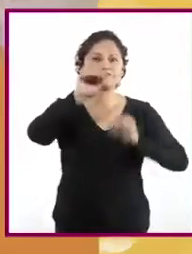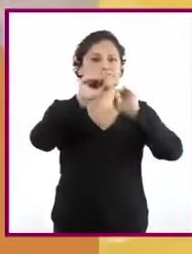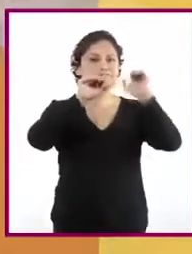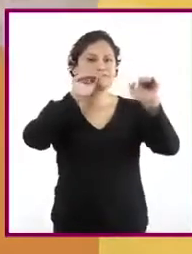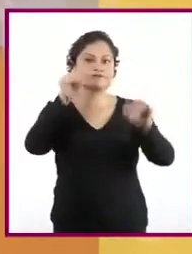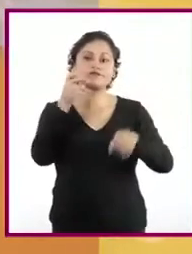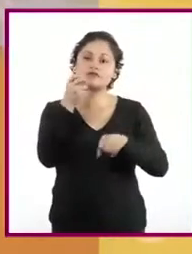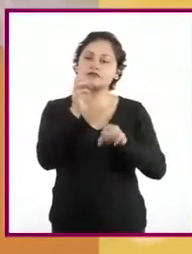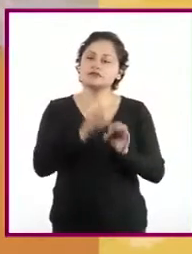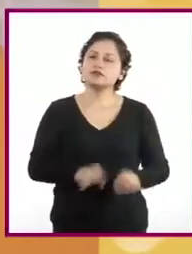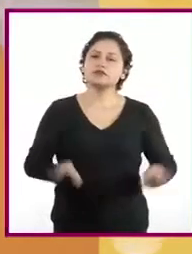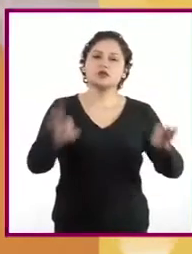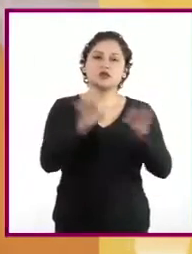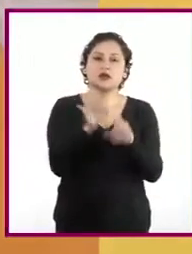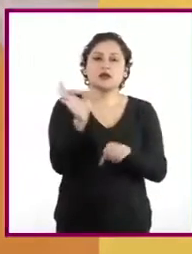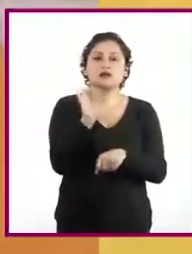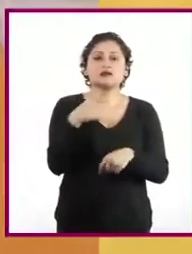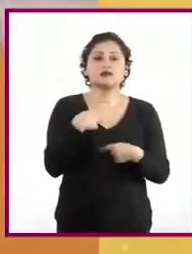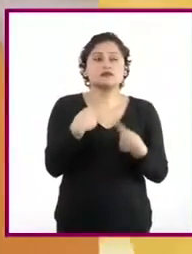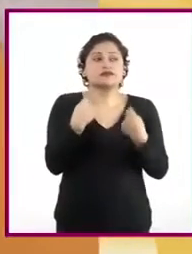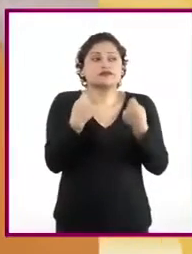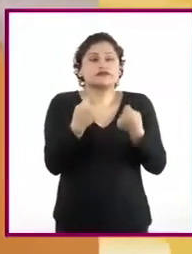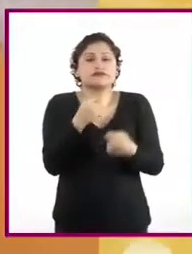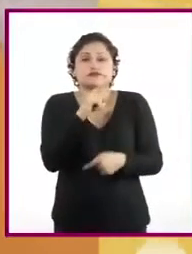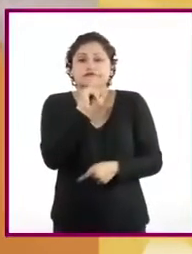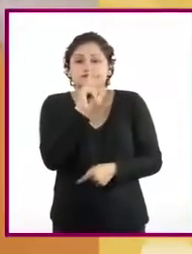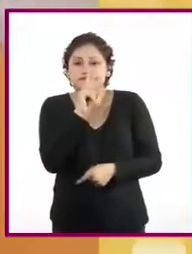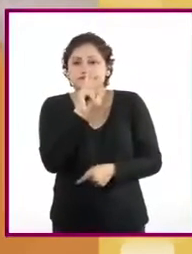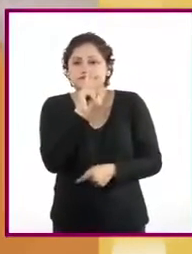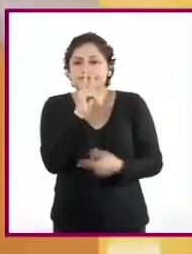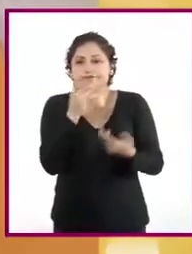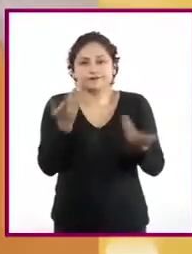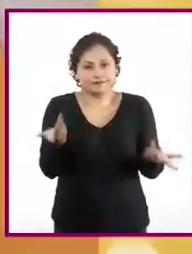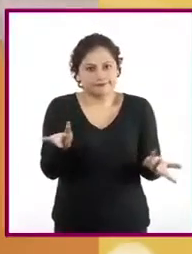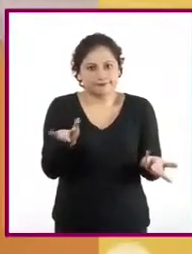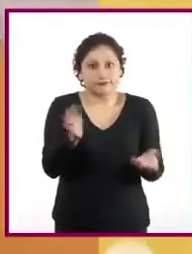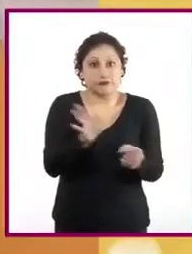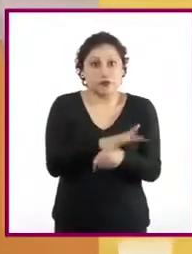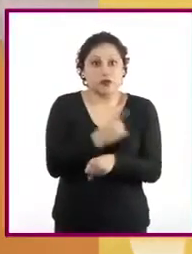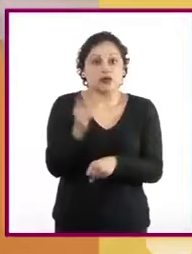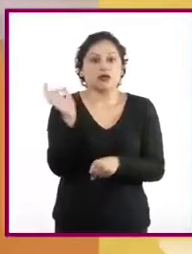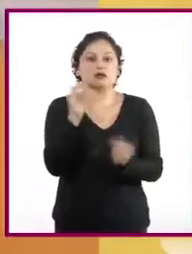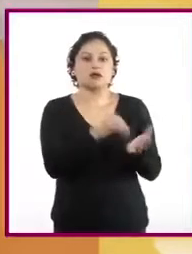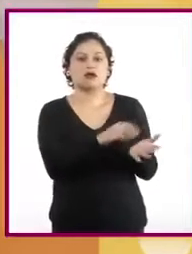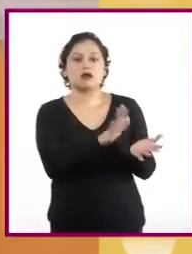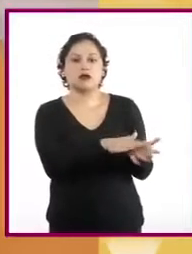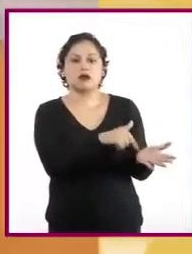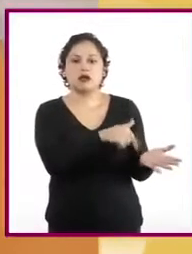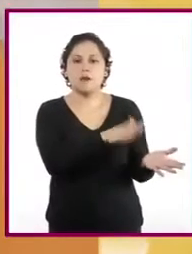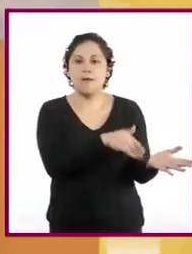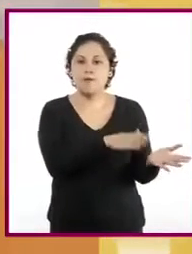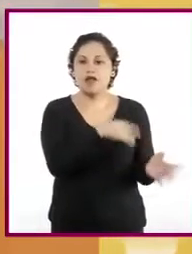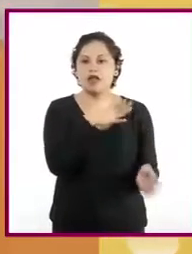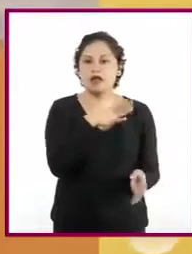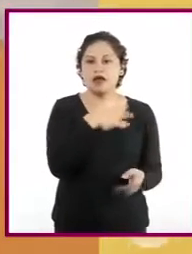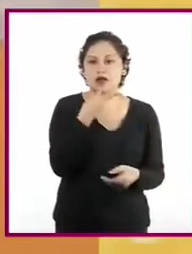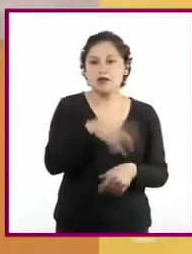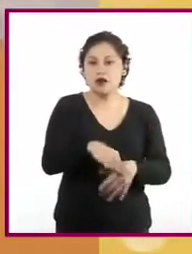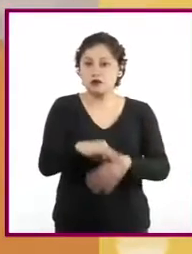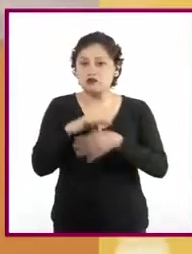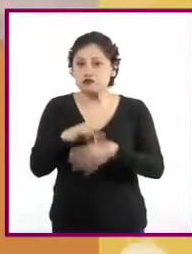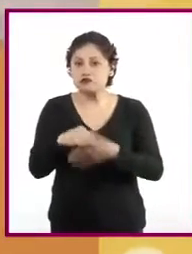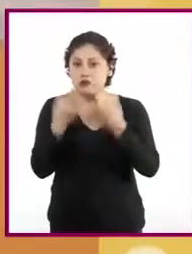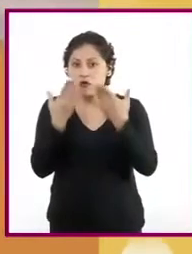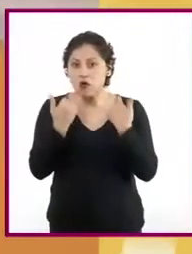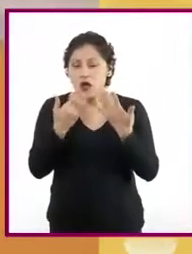decíamos en la primera parte del programa, que estén en el papel y que no estén en la realidad. Y lo importante es que los podamos